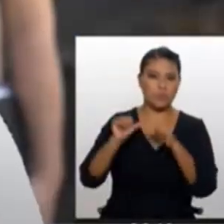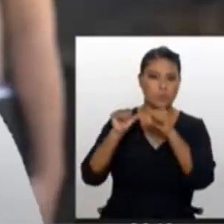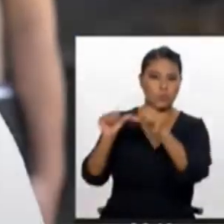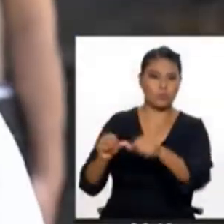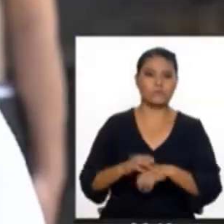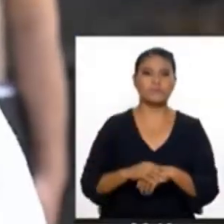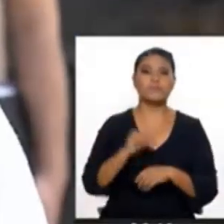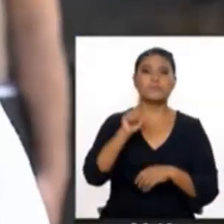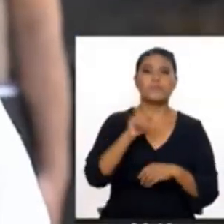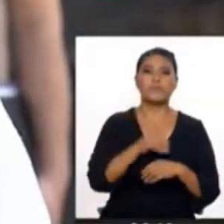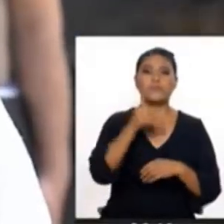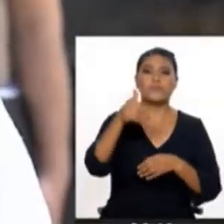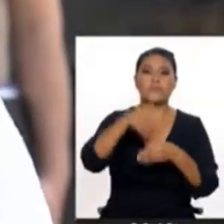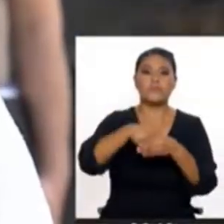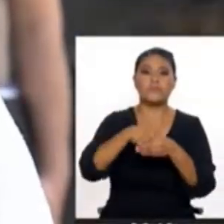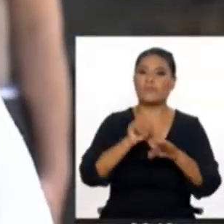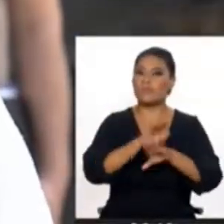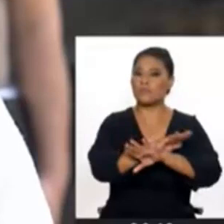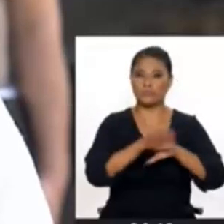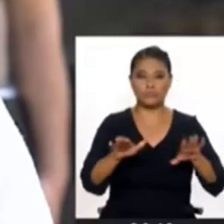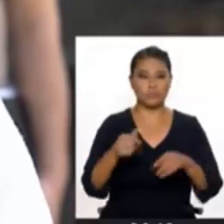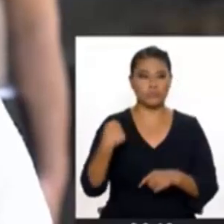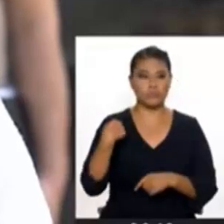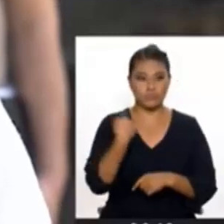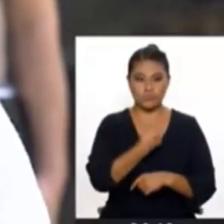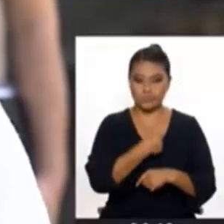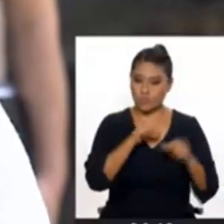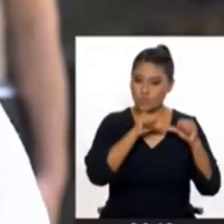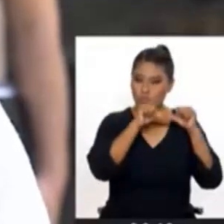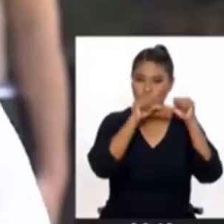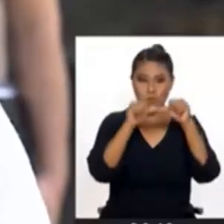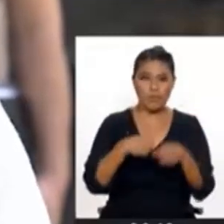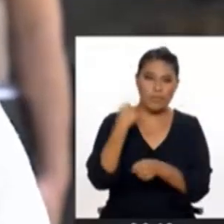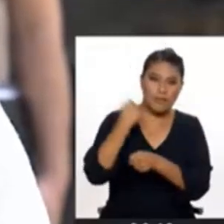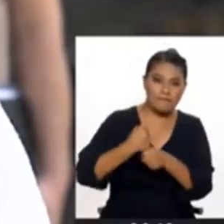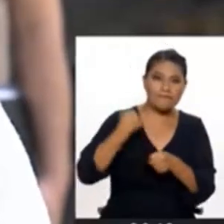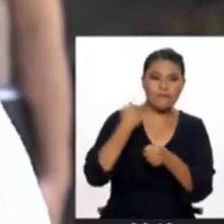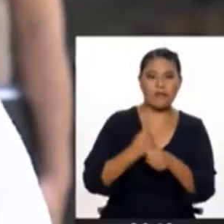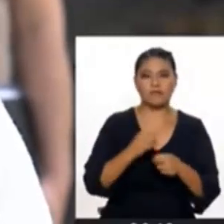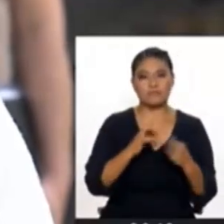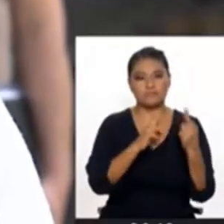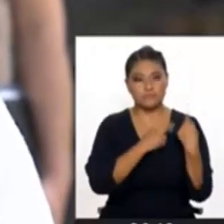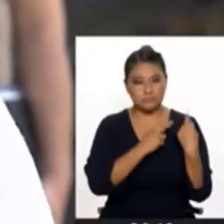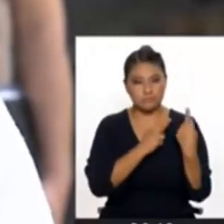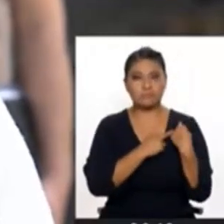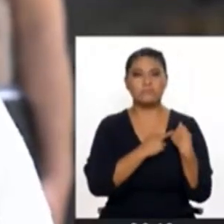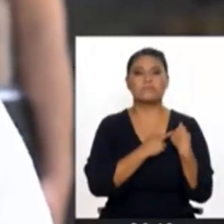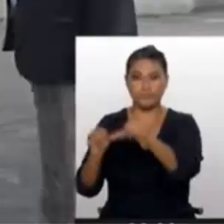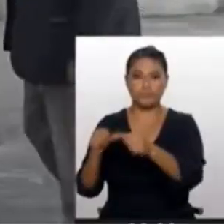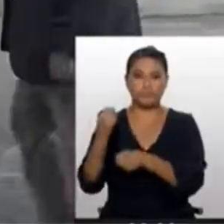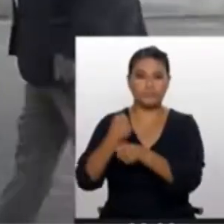adelanto de elecciones que es un tema cerrado y que ellos se quedarían hasta el 2026